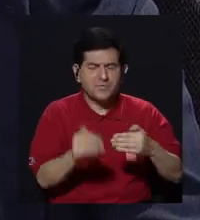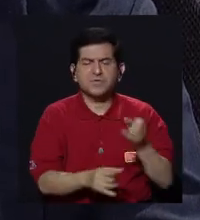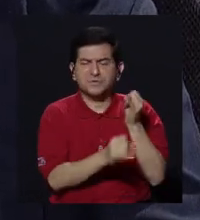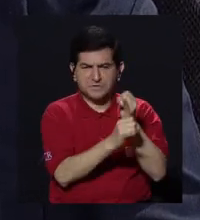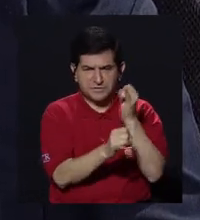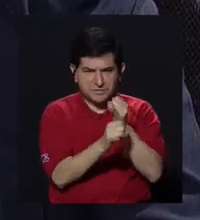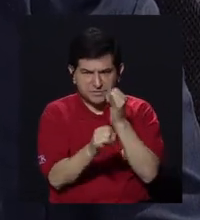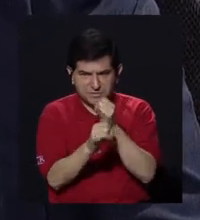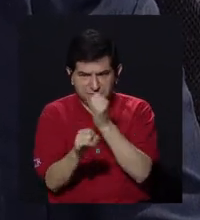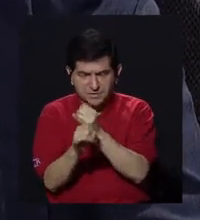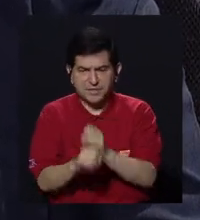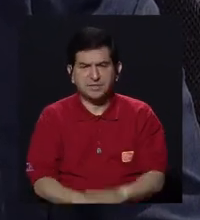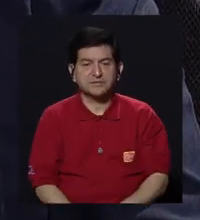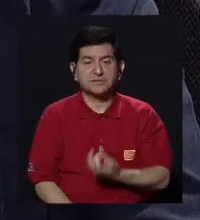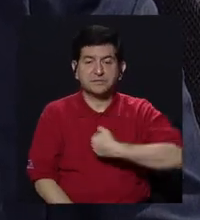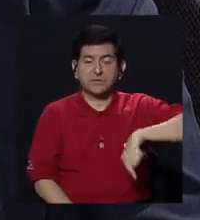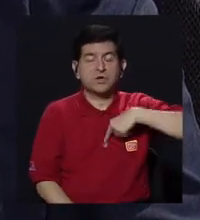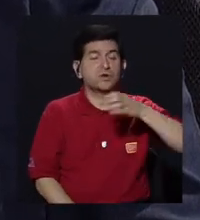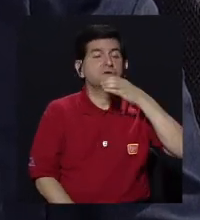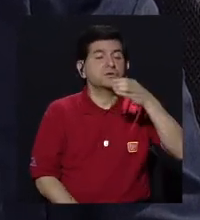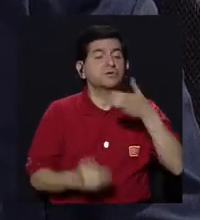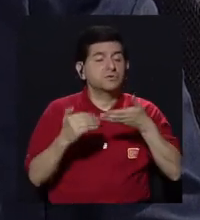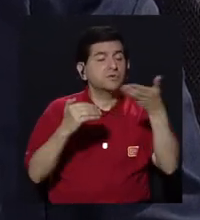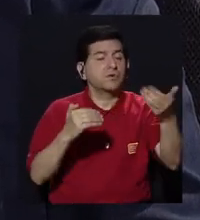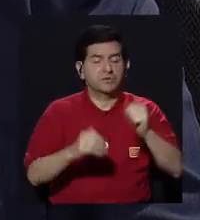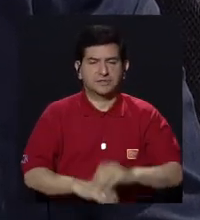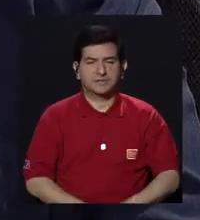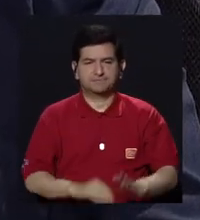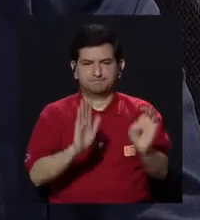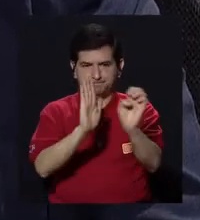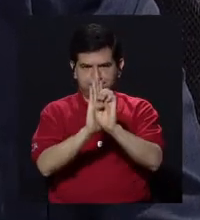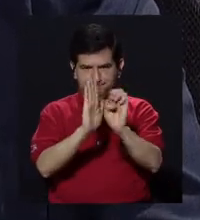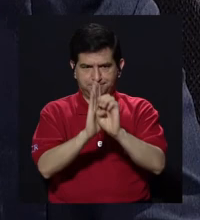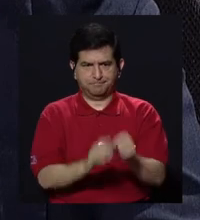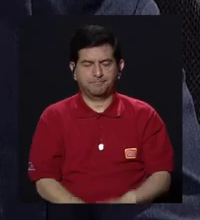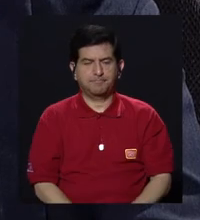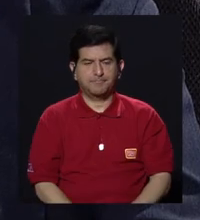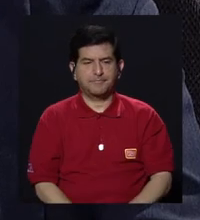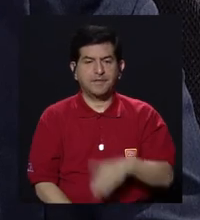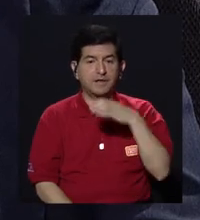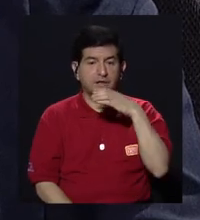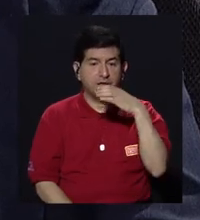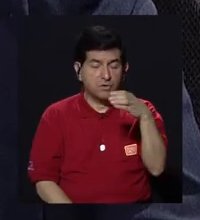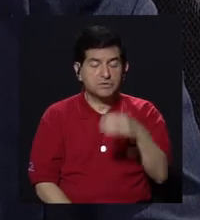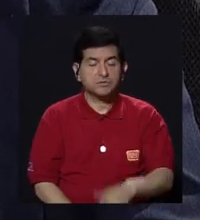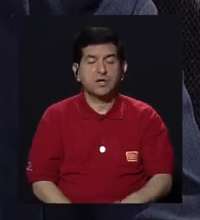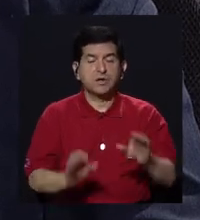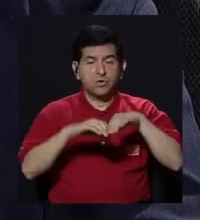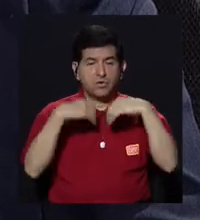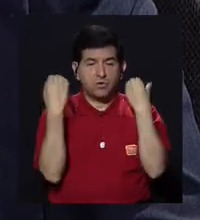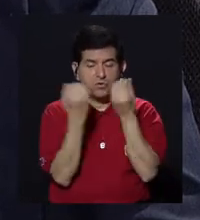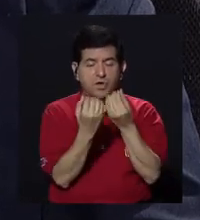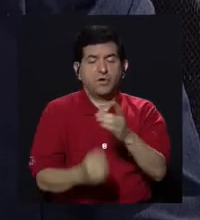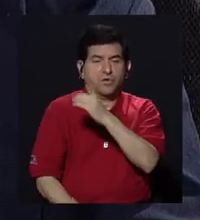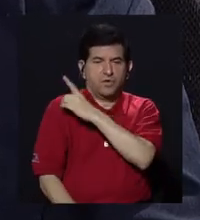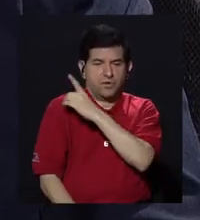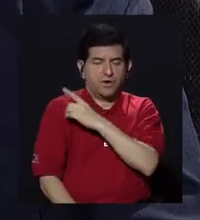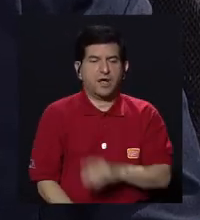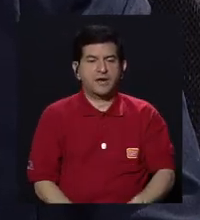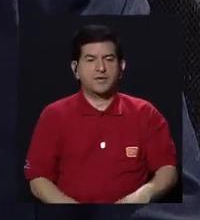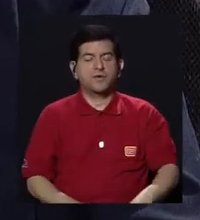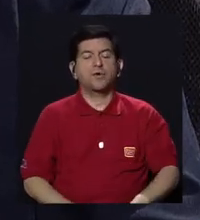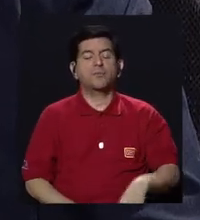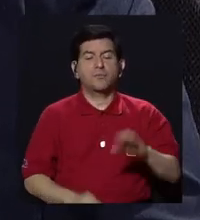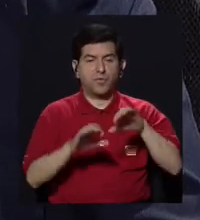distintas instituciones, hemos venido recomendando varias cosas. Por ejemplo, que las recomendaciones de los órganos directores sean acatadas por los